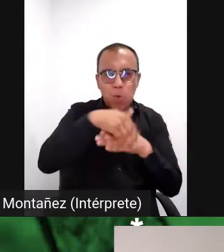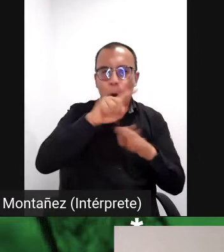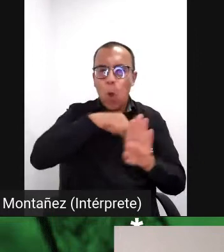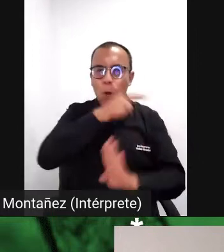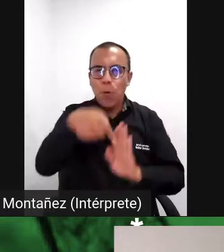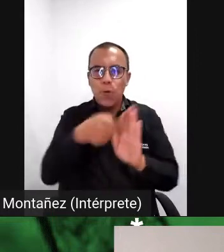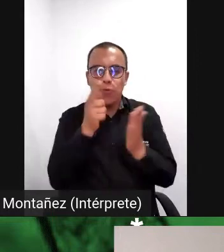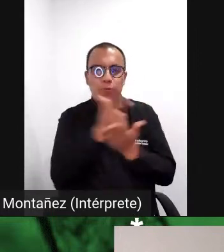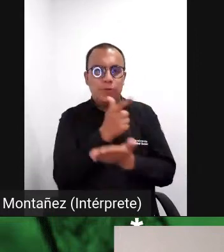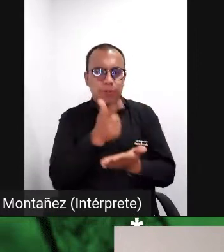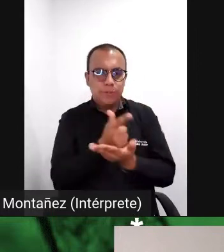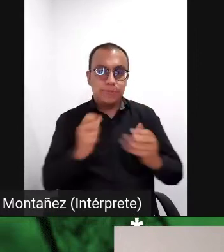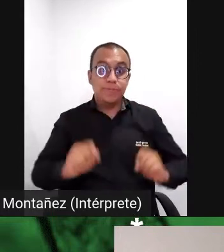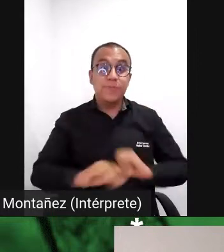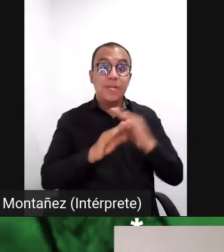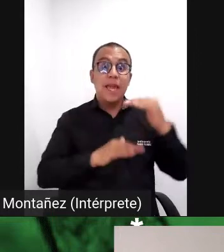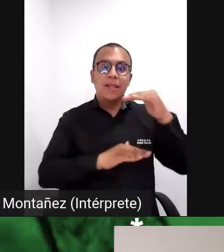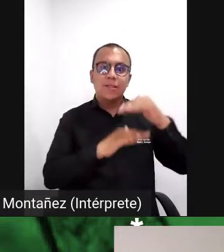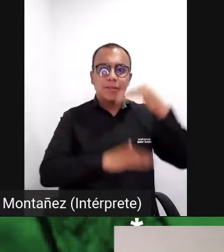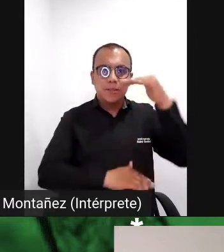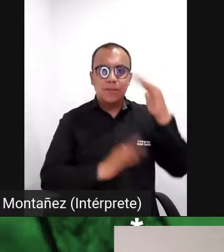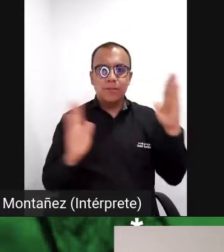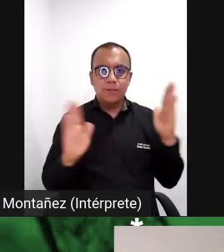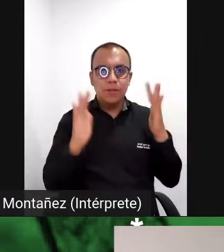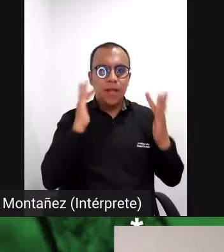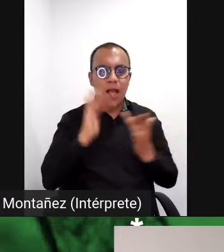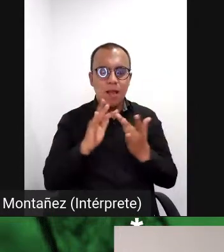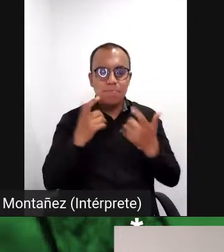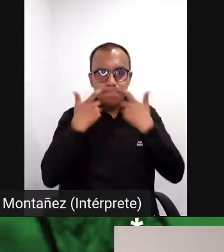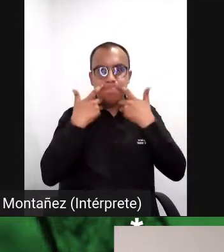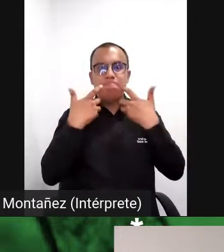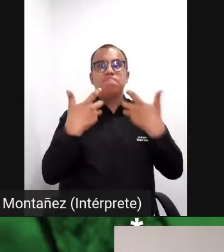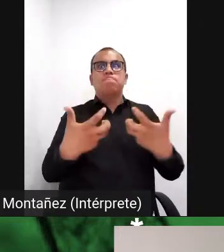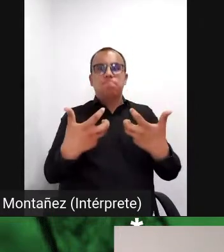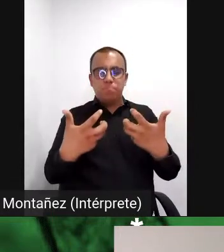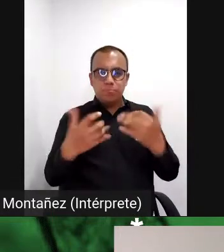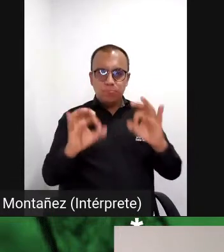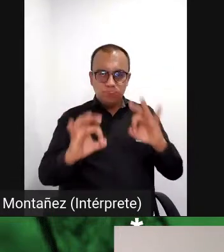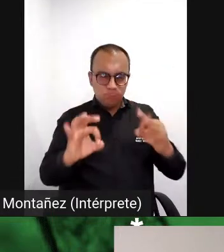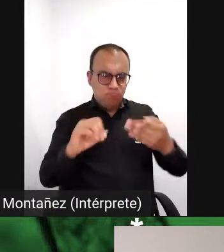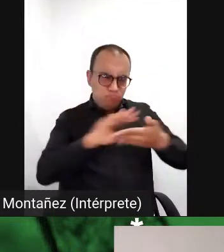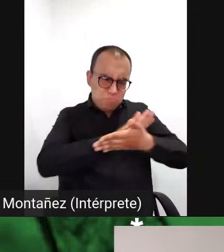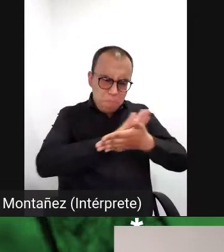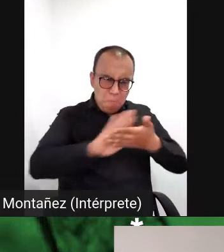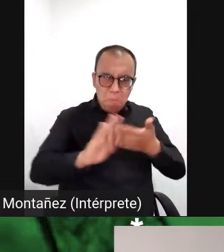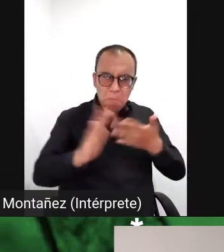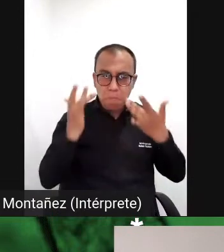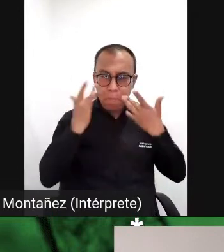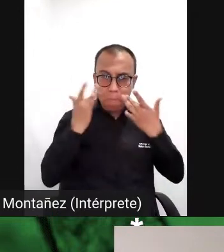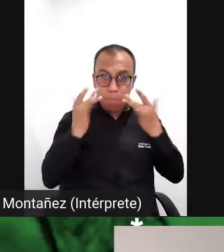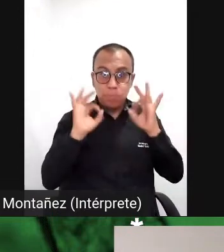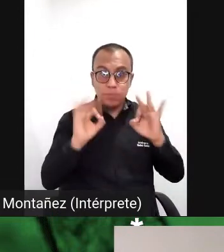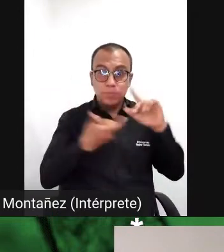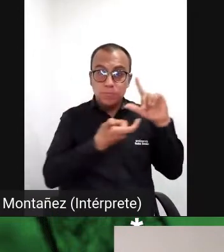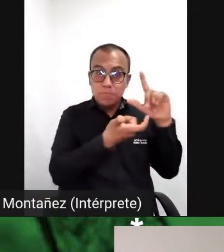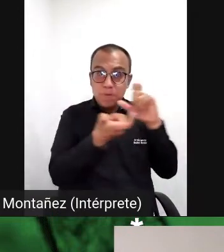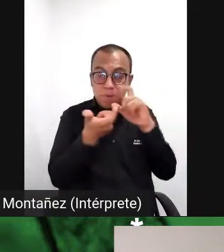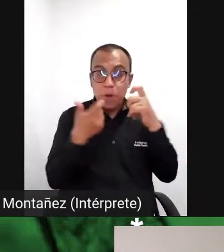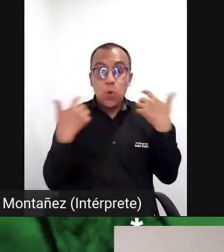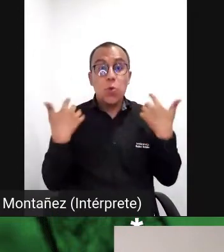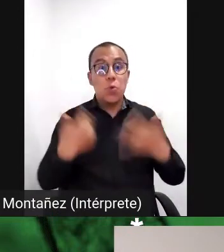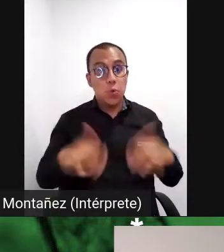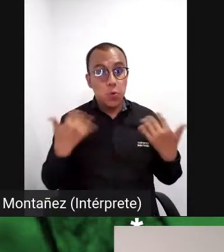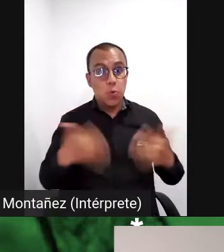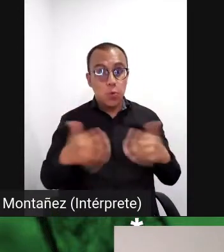Y claro, el tamaño, digamos, es como descrestador, ¿no? No poder ver esa calidad de fotografías, lo que decías hace un momento, hicimos como un